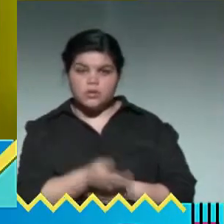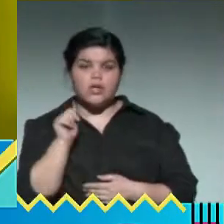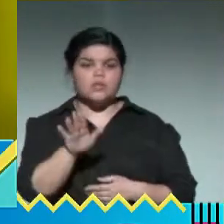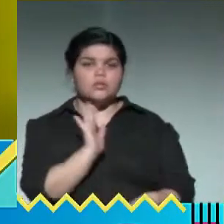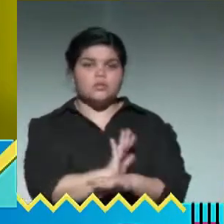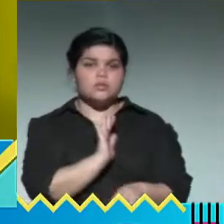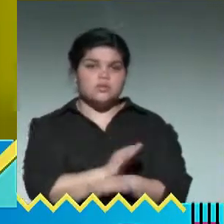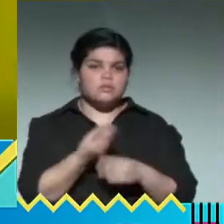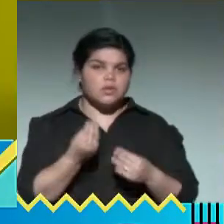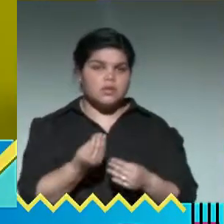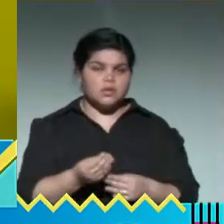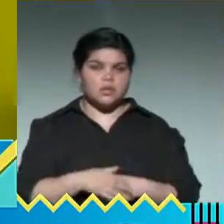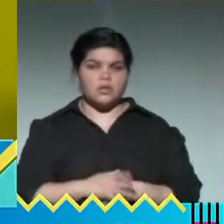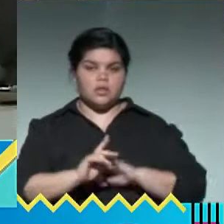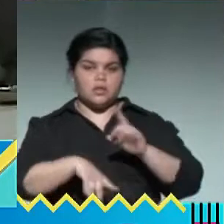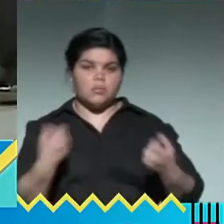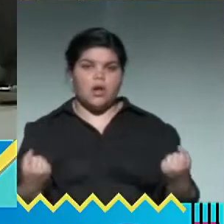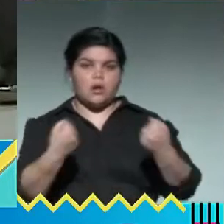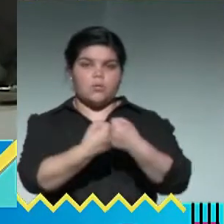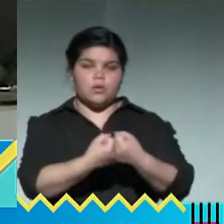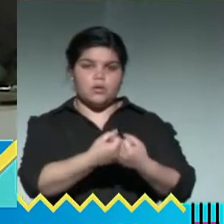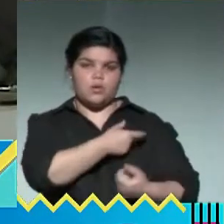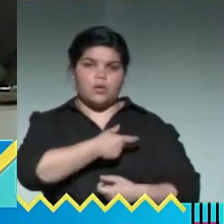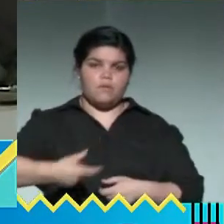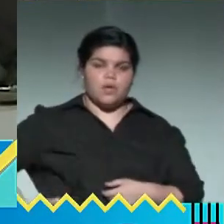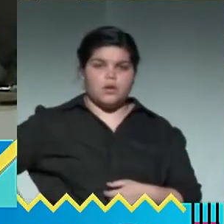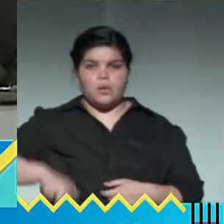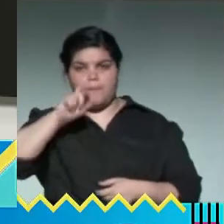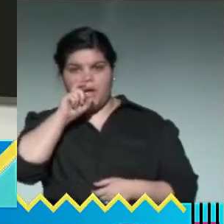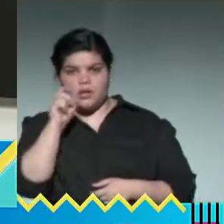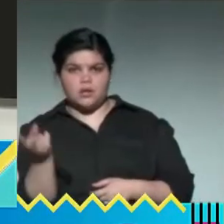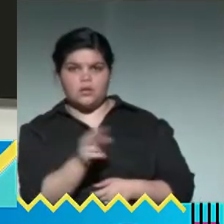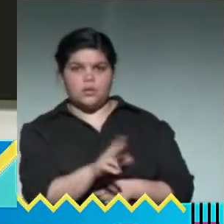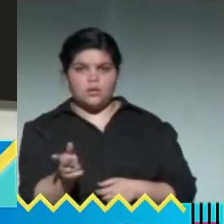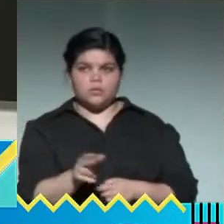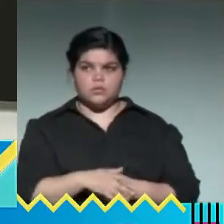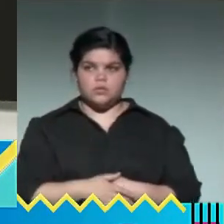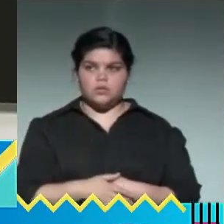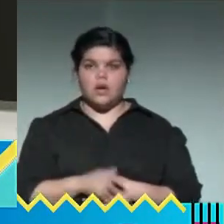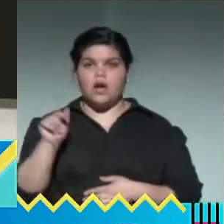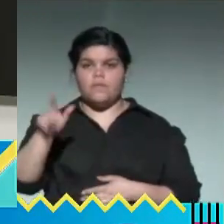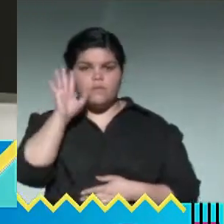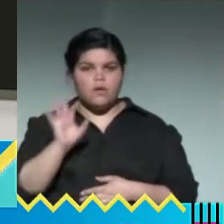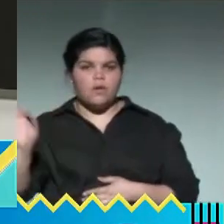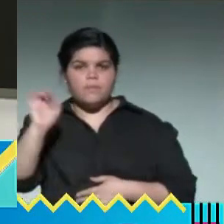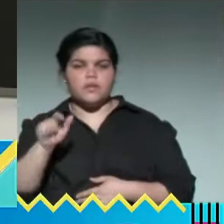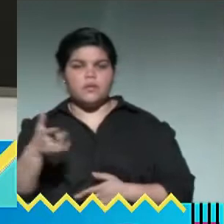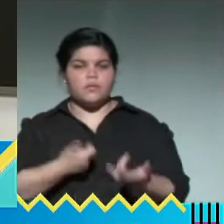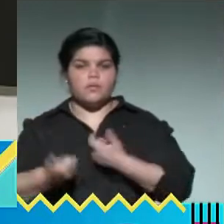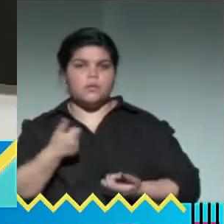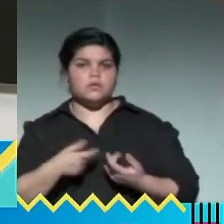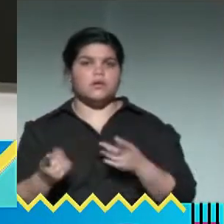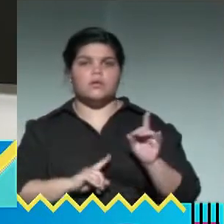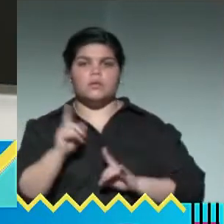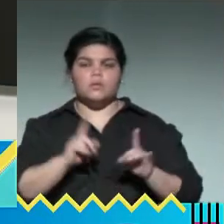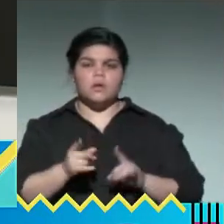¿no?, en el momento de llegar al acuerdo entre Macri y los gobernadores. ¿Qué visión tenés, Nico, de este acuerdo entre los